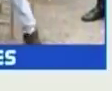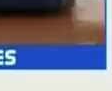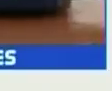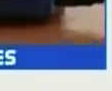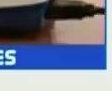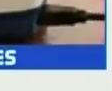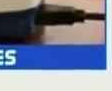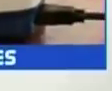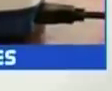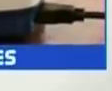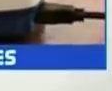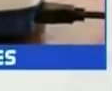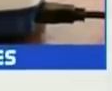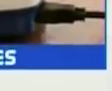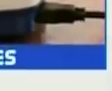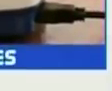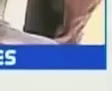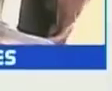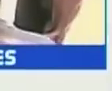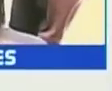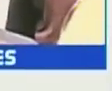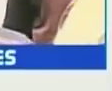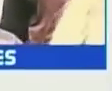54% del voto nacional.